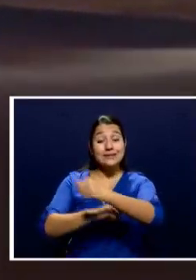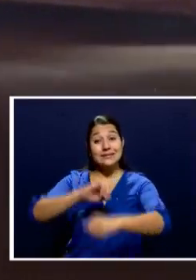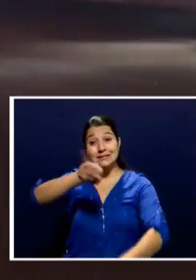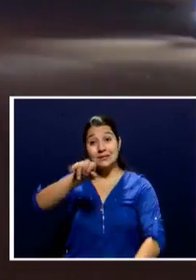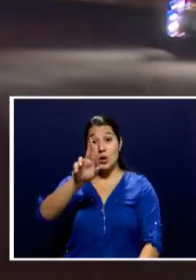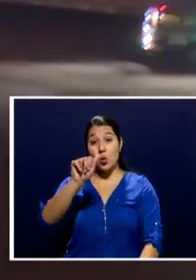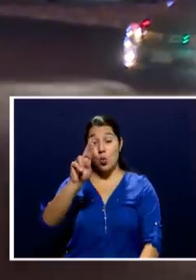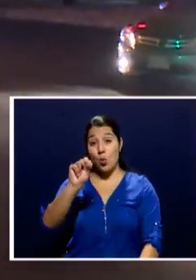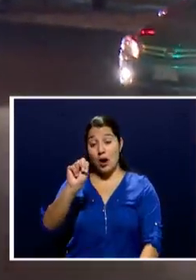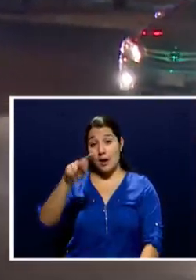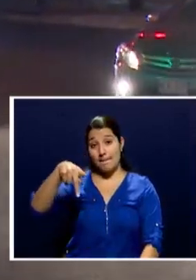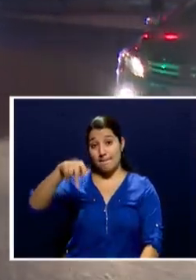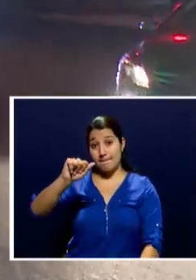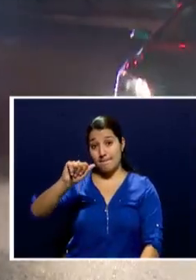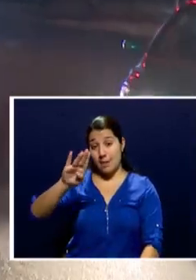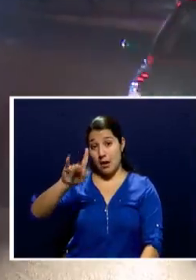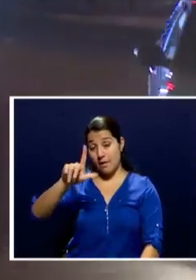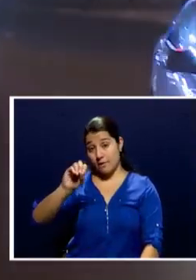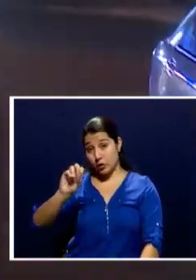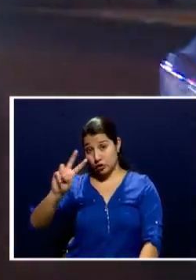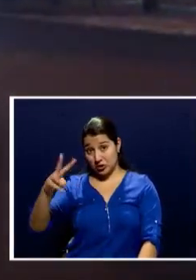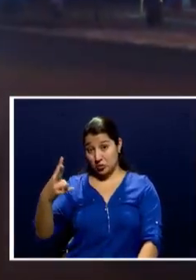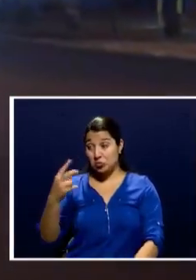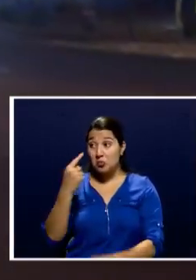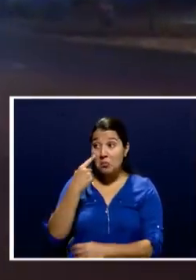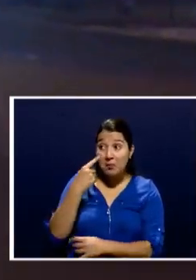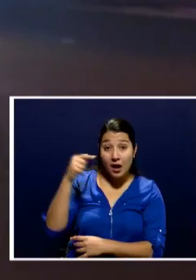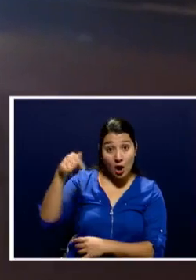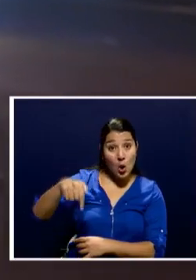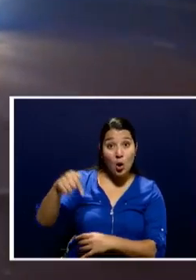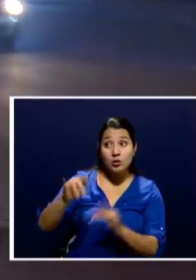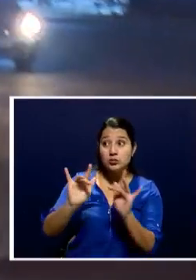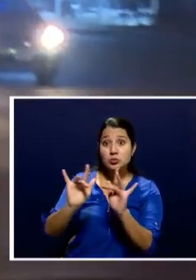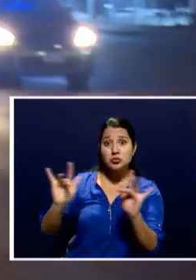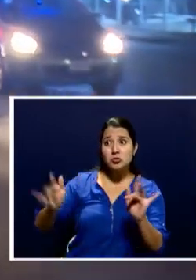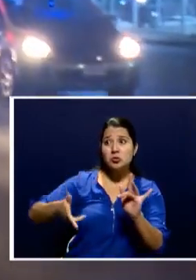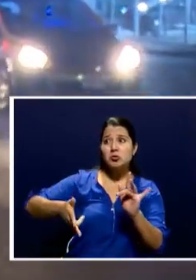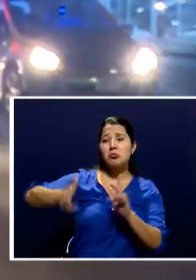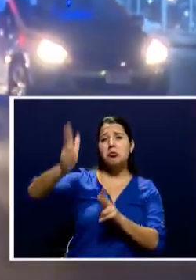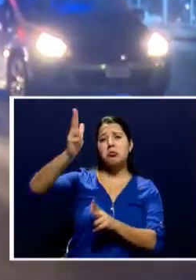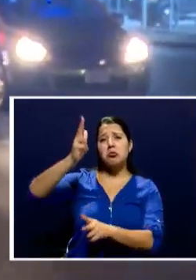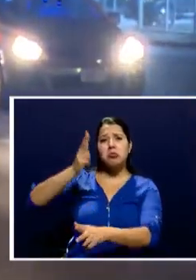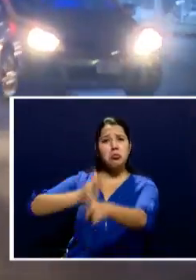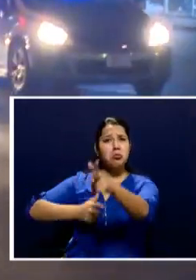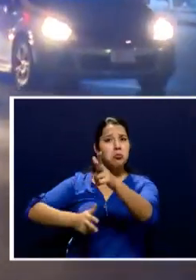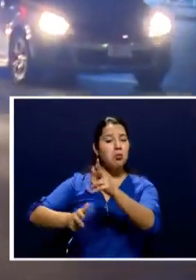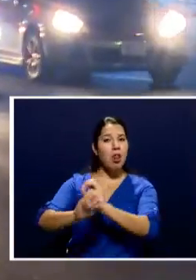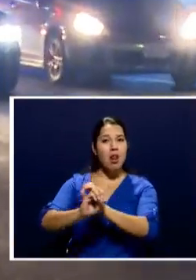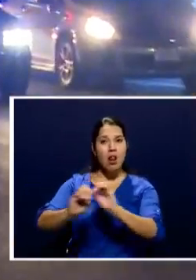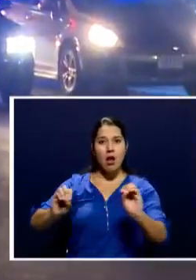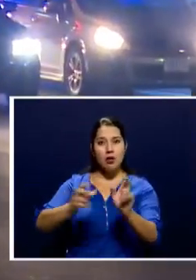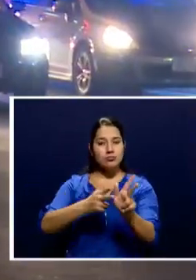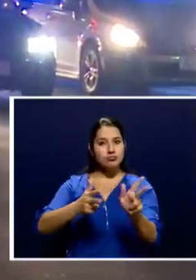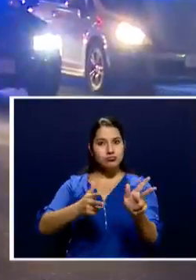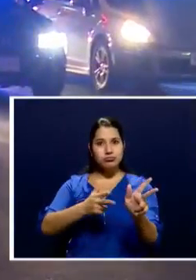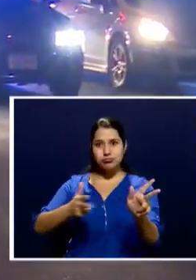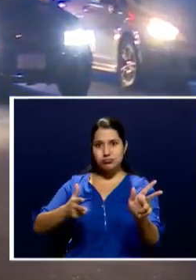este momento, en un día sin esta situación que se vive en el país. Esta parte de San José